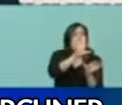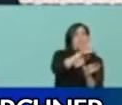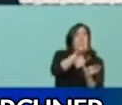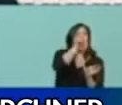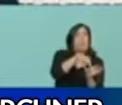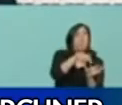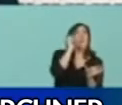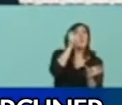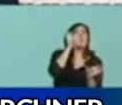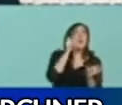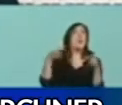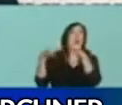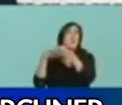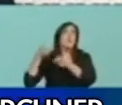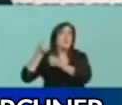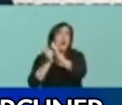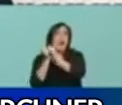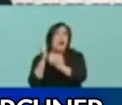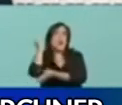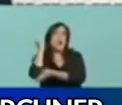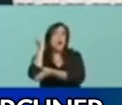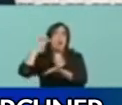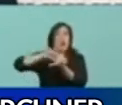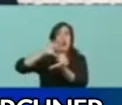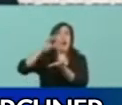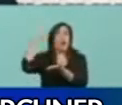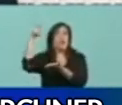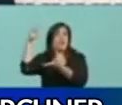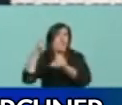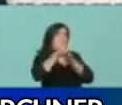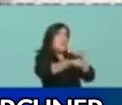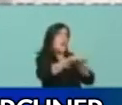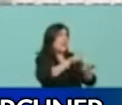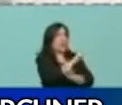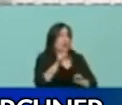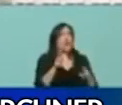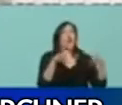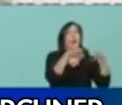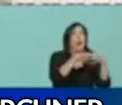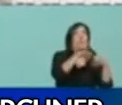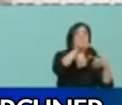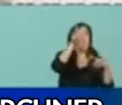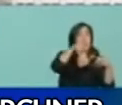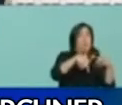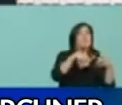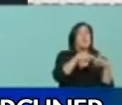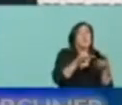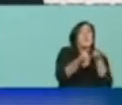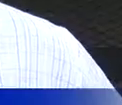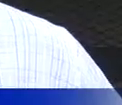ser manejado por ningún grupo económico ni local ni nacional porque debe ser manejado por el estado nacional